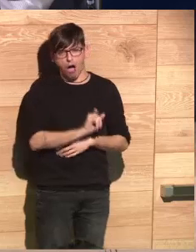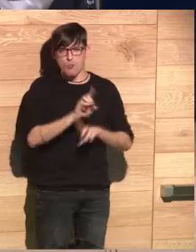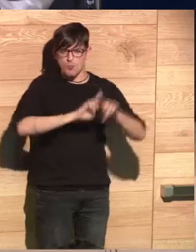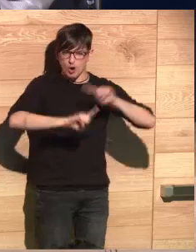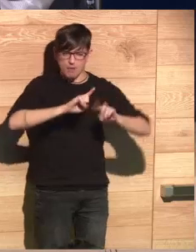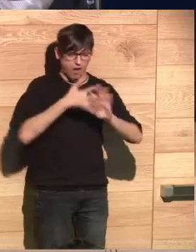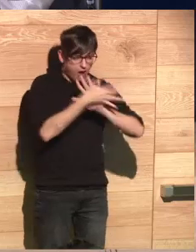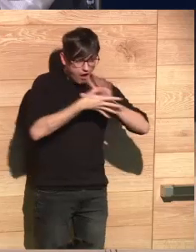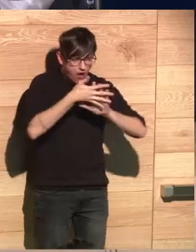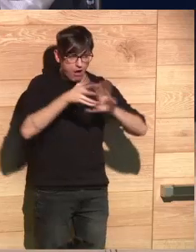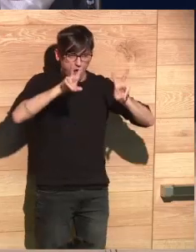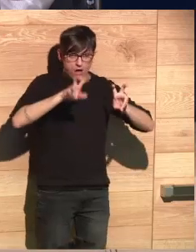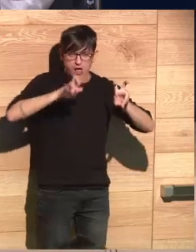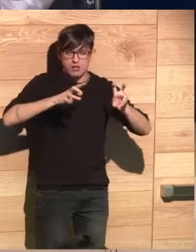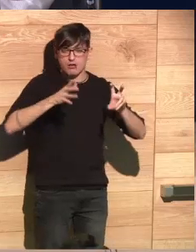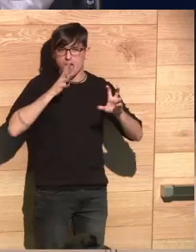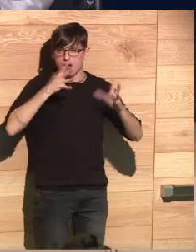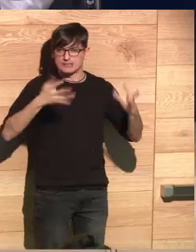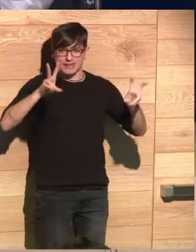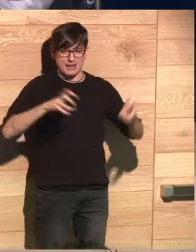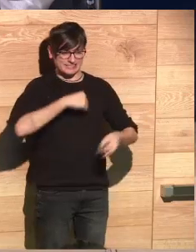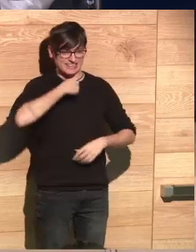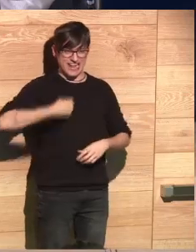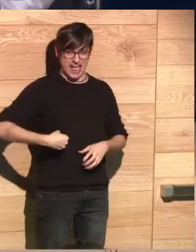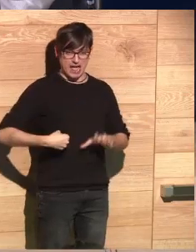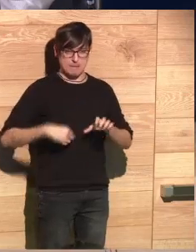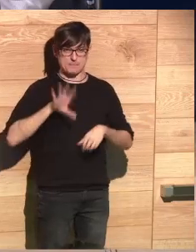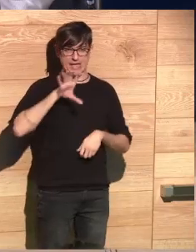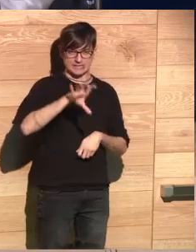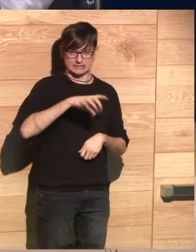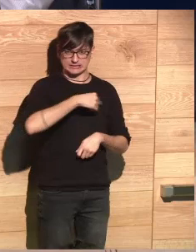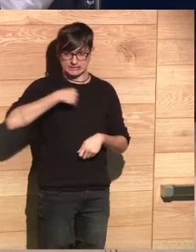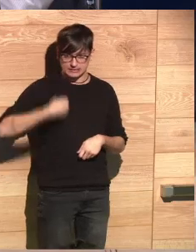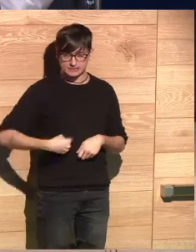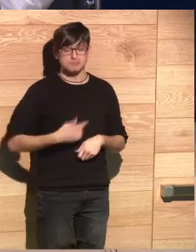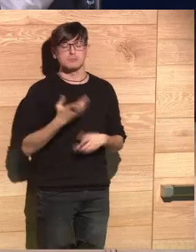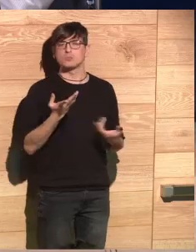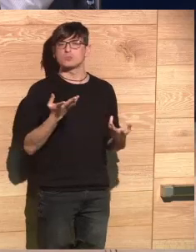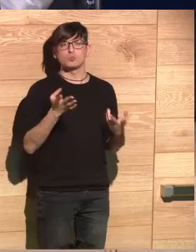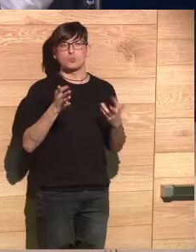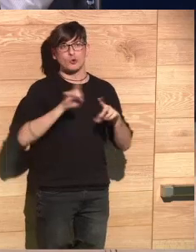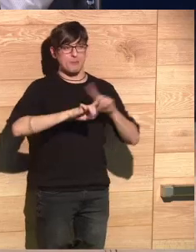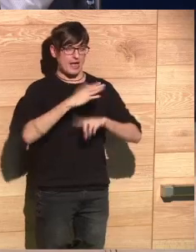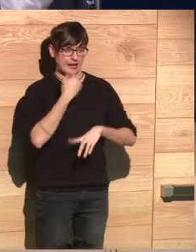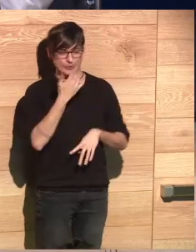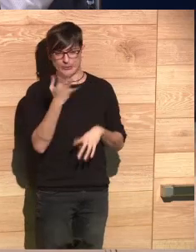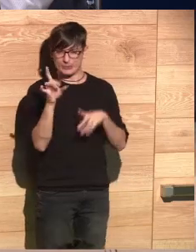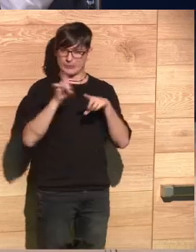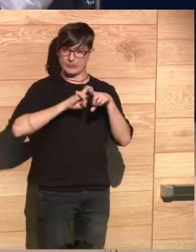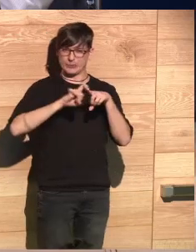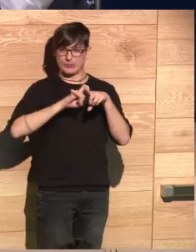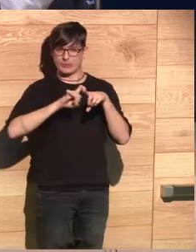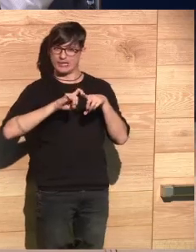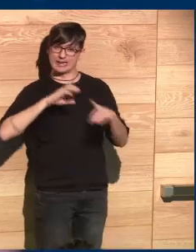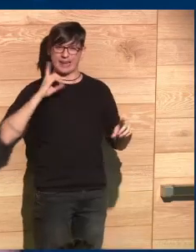se habla estos días, en estos días de China, es un poco el problema casi racista e imperialista, el peligro amarillo,